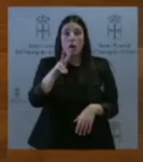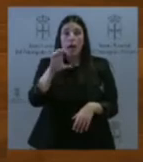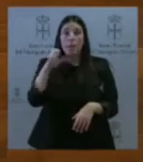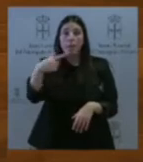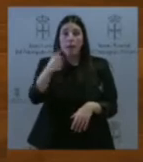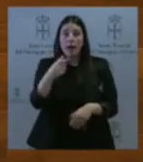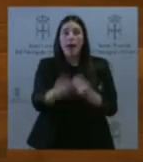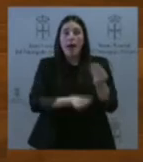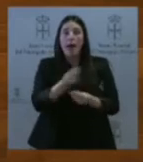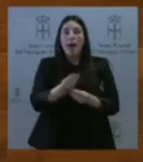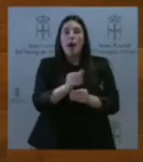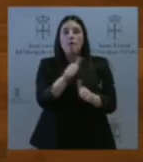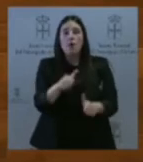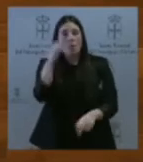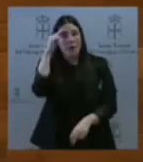patrimonio cultural que atesora.